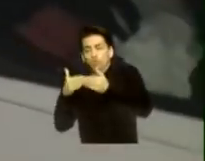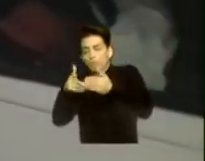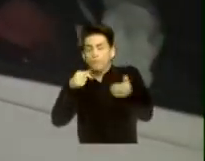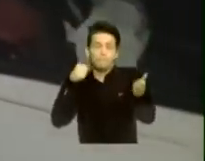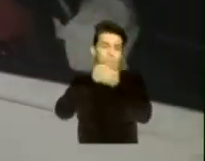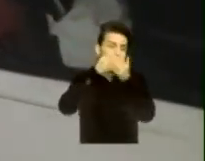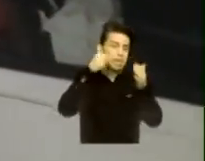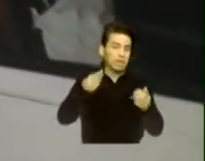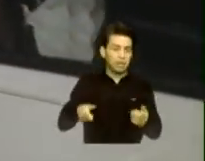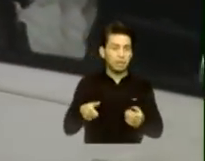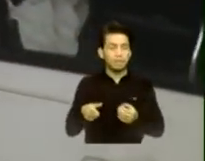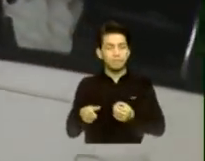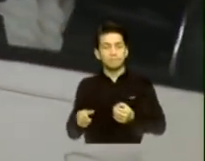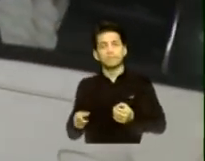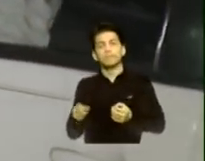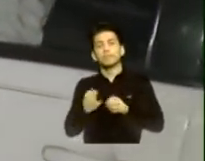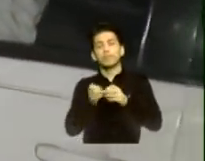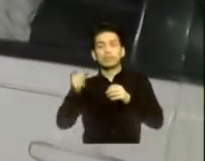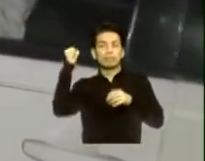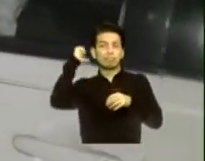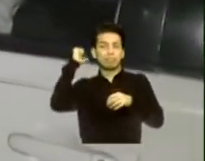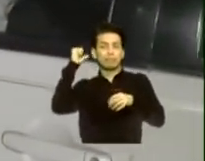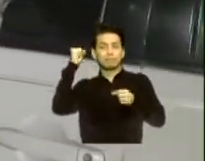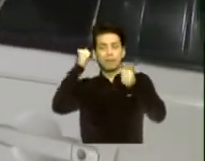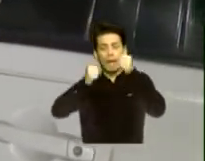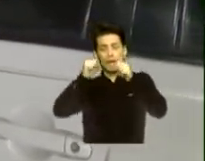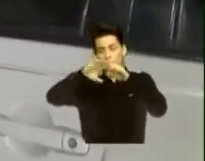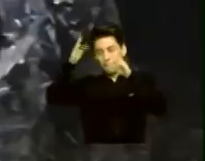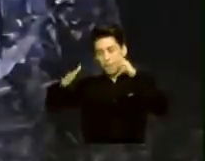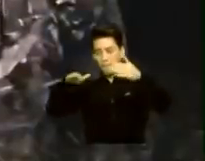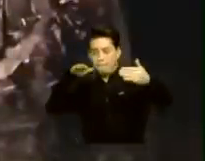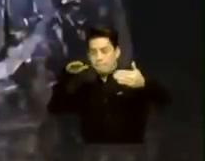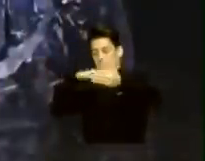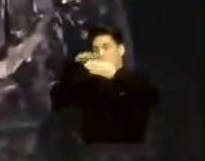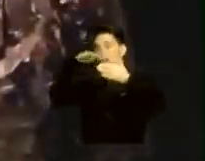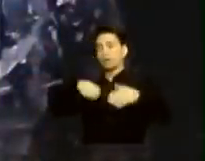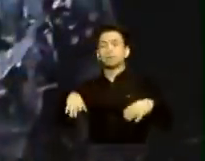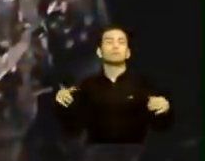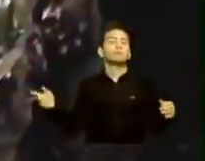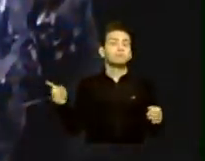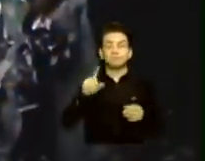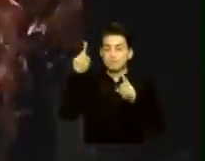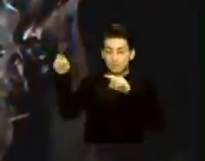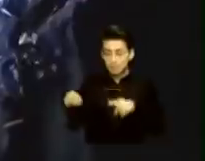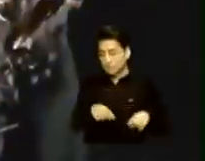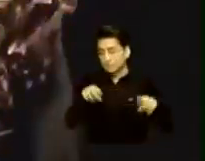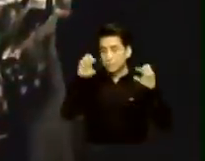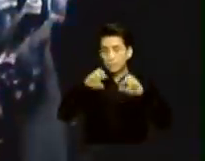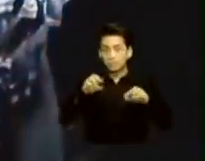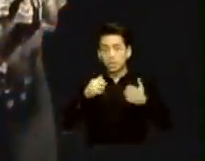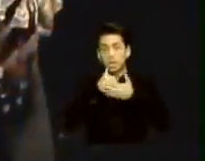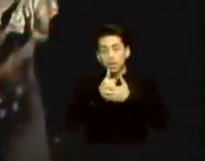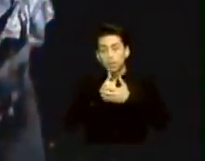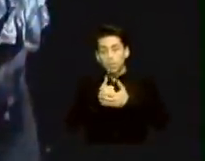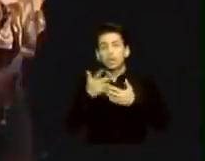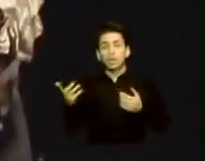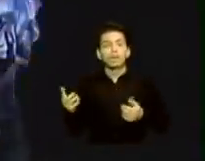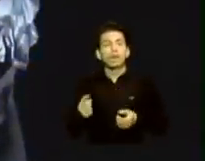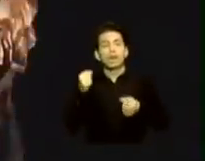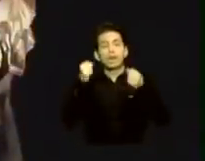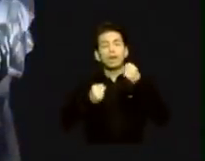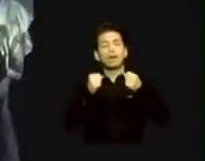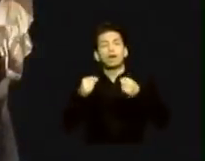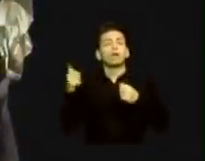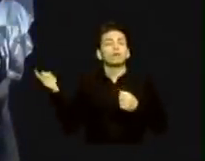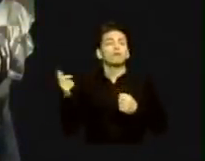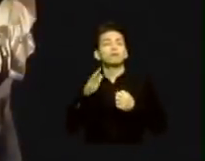accidente, empotrándose en la parte trasera del referido vehículo. Mientras llegaban los socorristas para auxiliar a los heridos, un automóvil particular trasladó